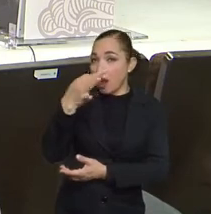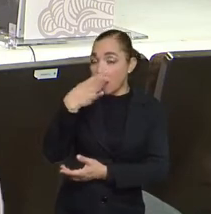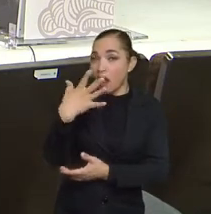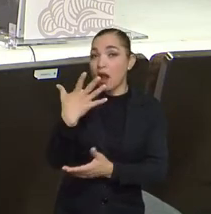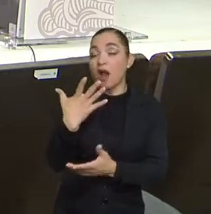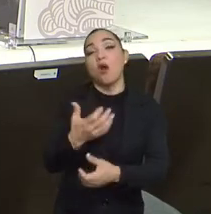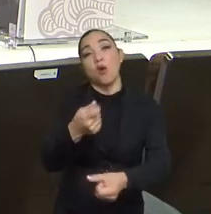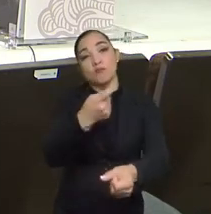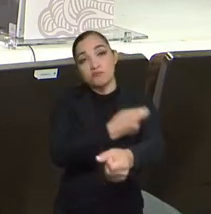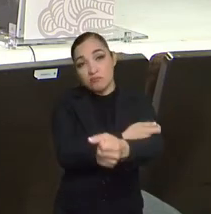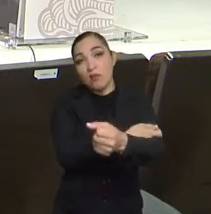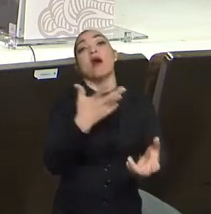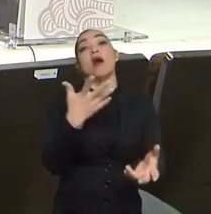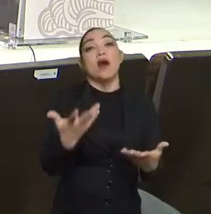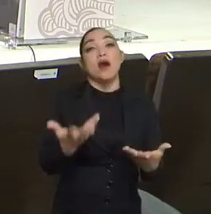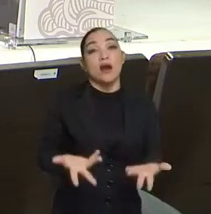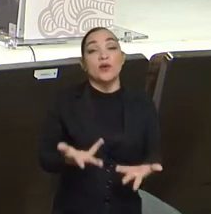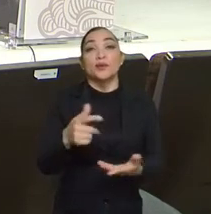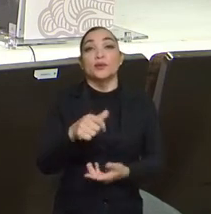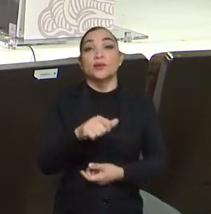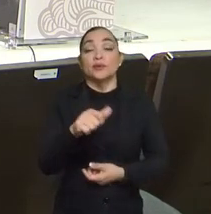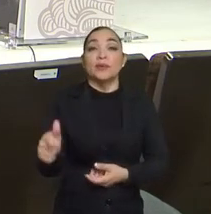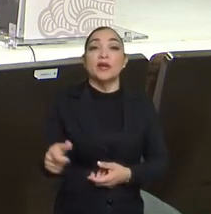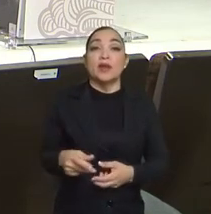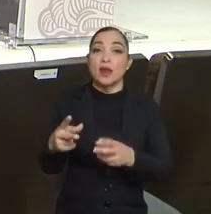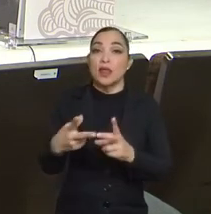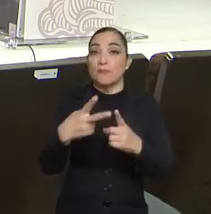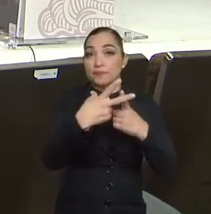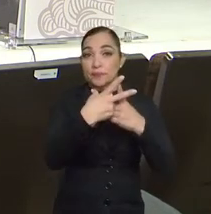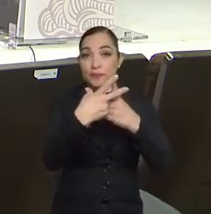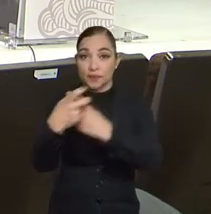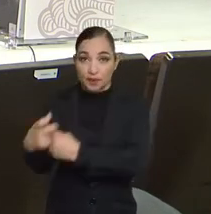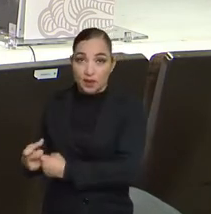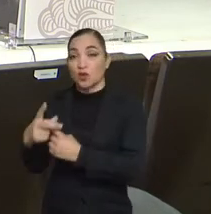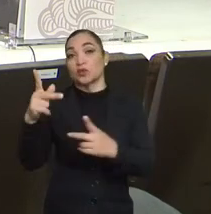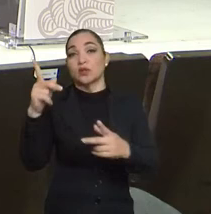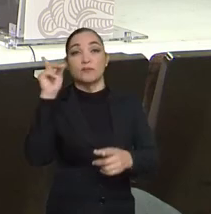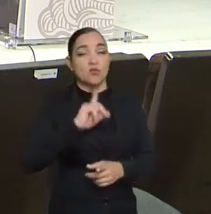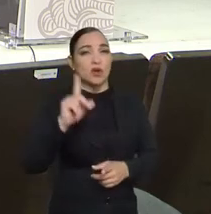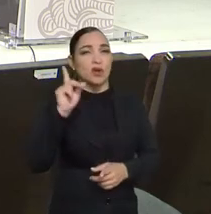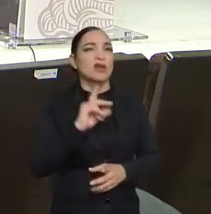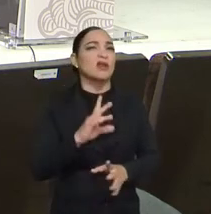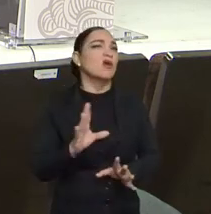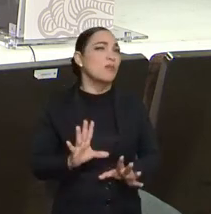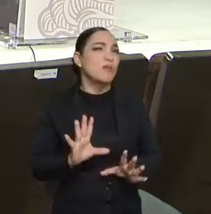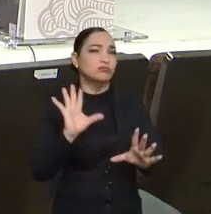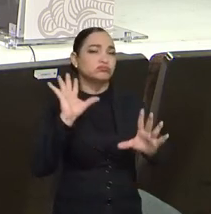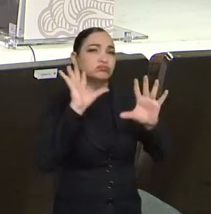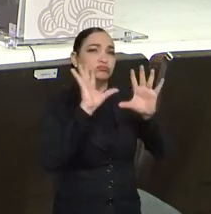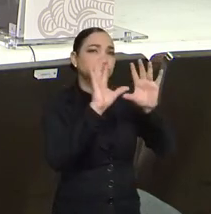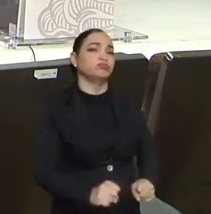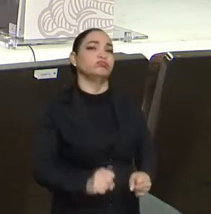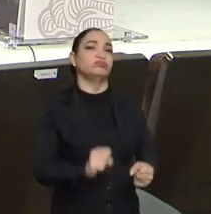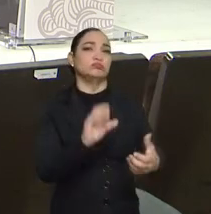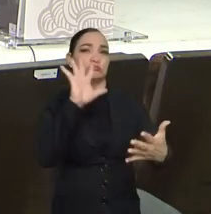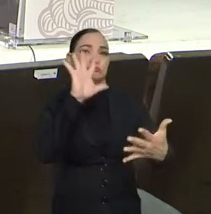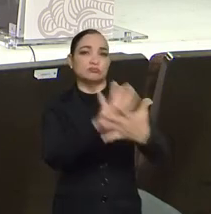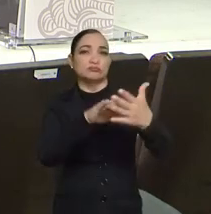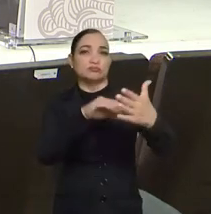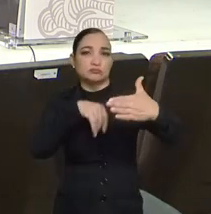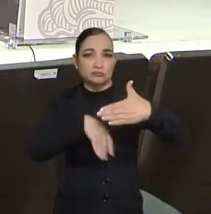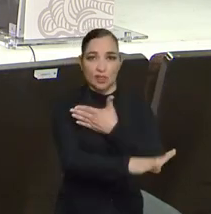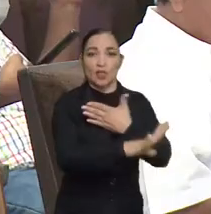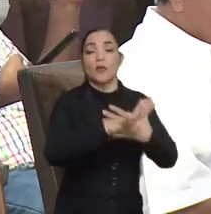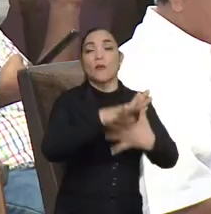del cártel de Sinaloa, por raptar a una mujer. ¿Cómo ve la detención de esta persona que fue relacionada a violencia de género, pero que también